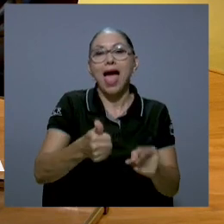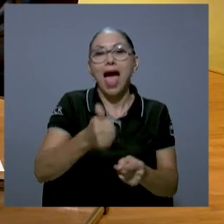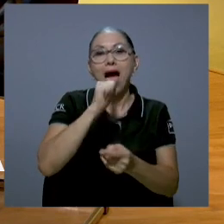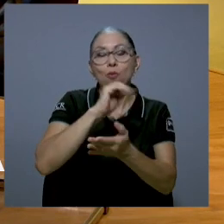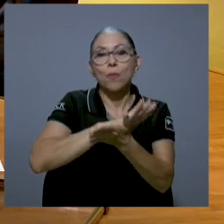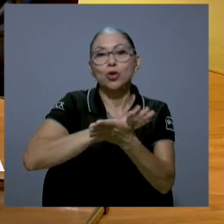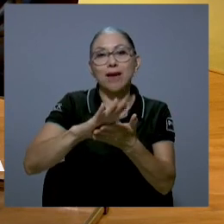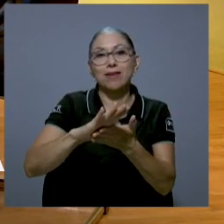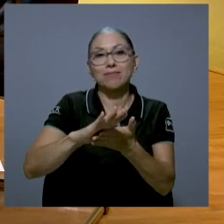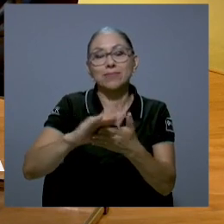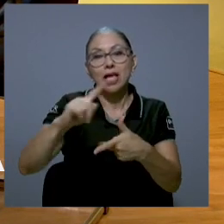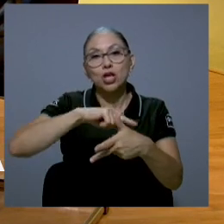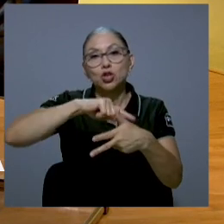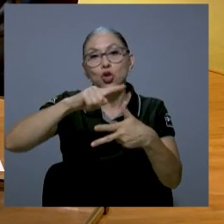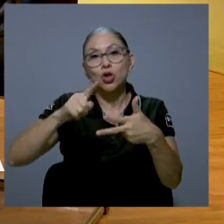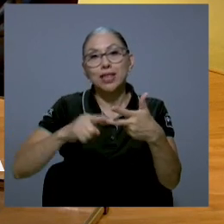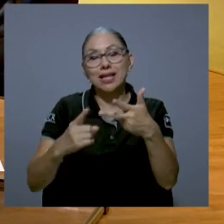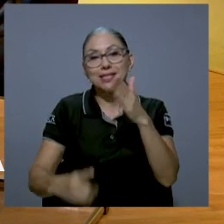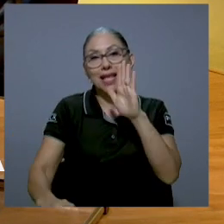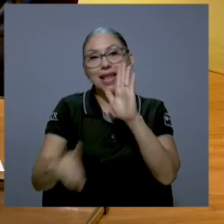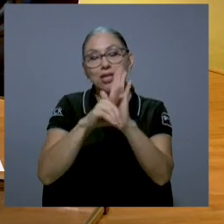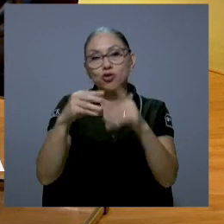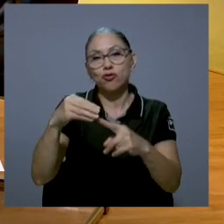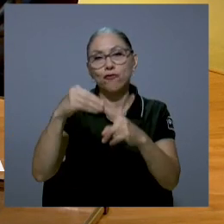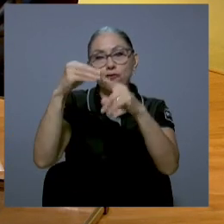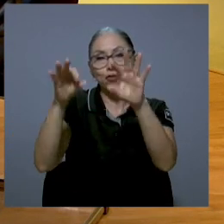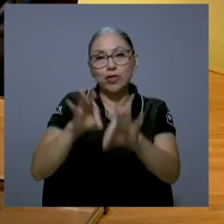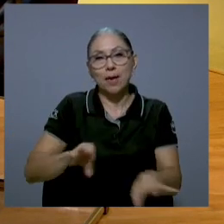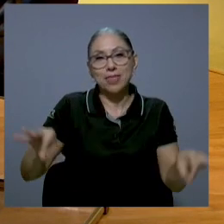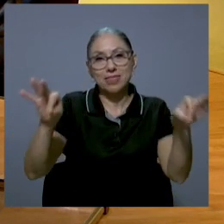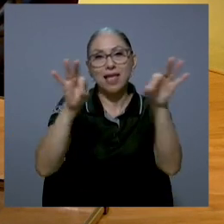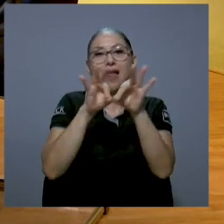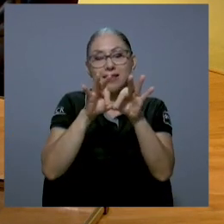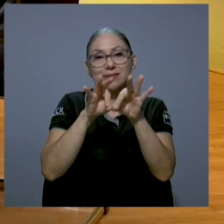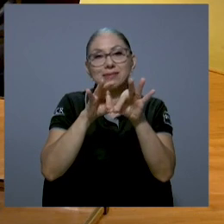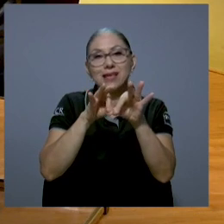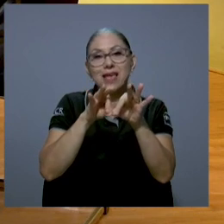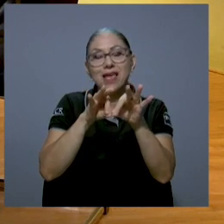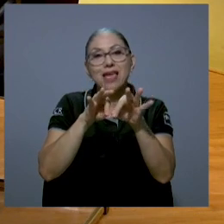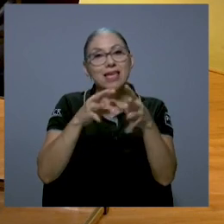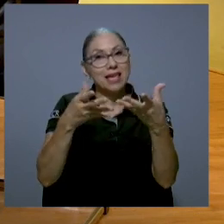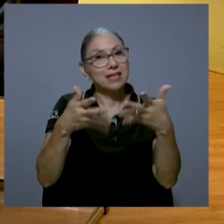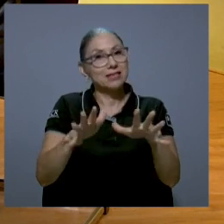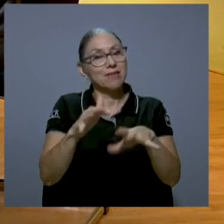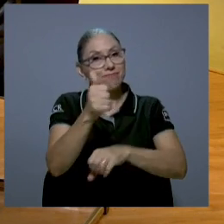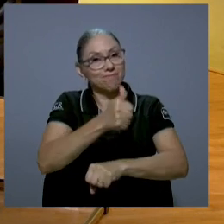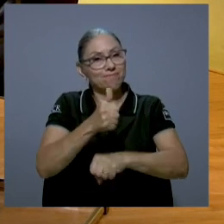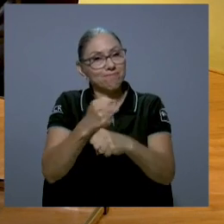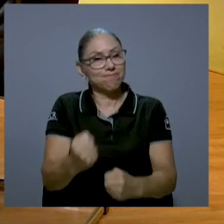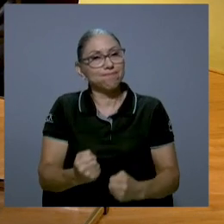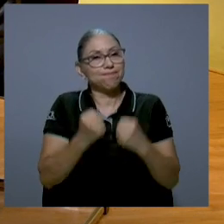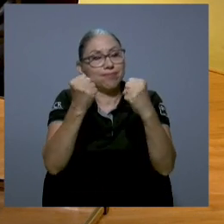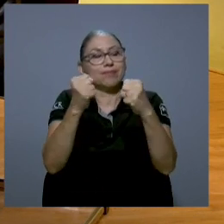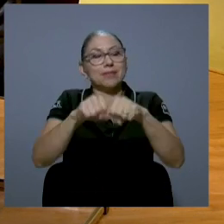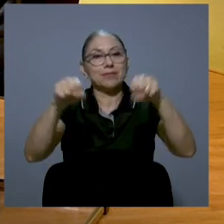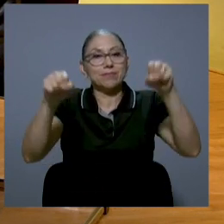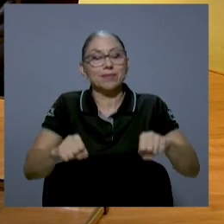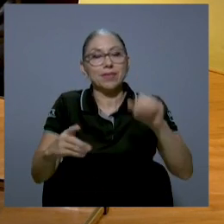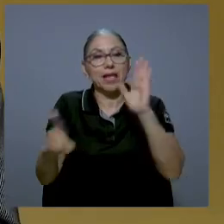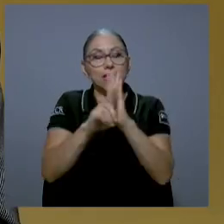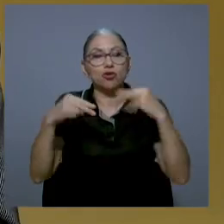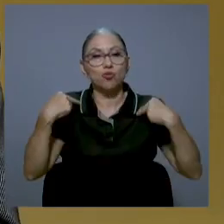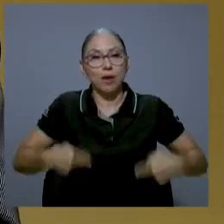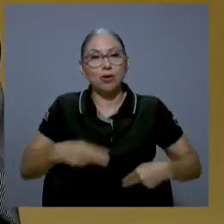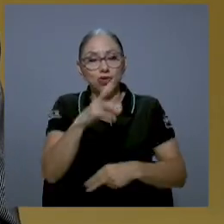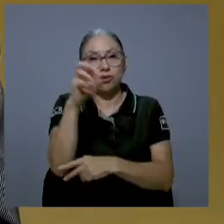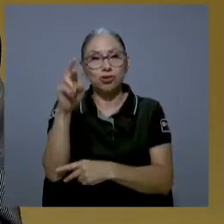Son tres derechos fundamentales que han venido a consolidar el régimen de los derechos humanos en